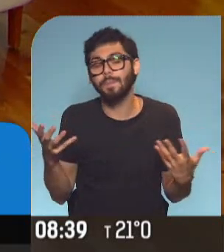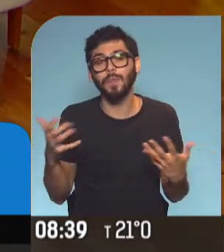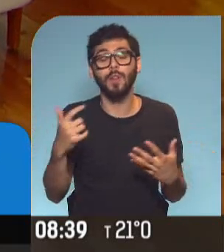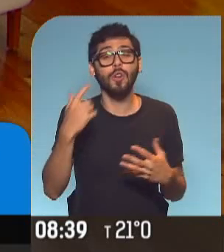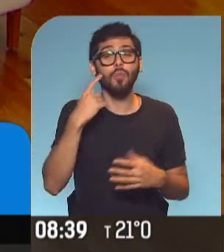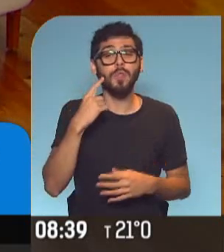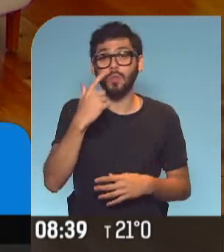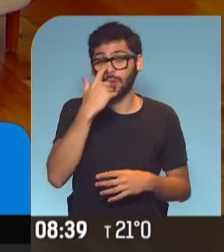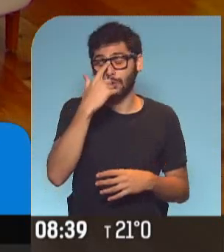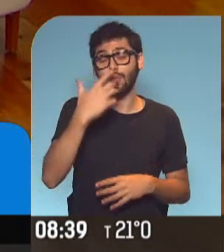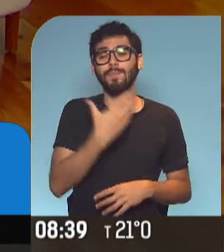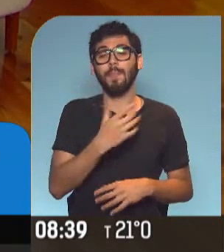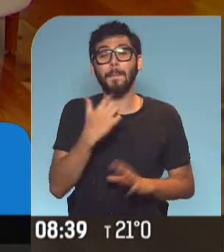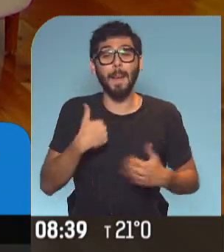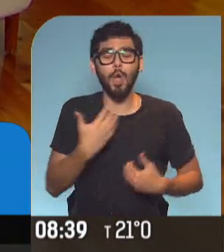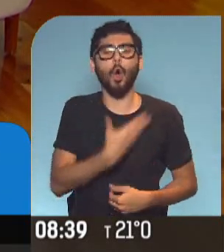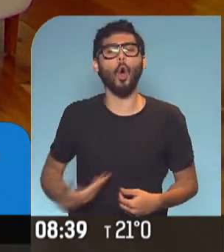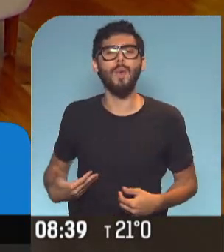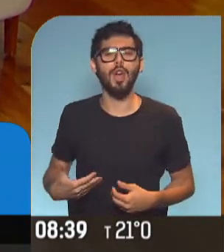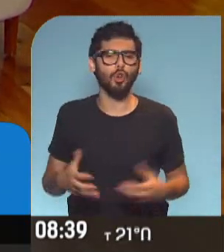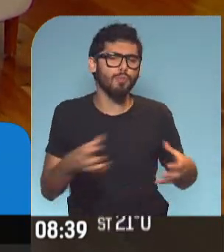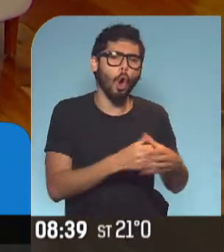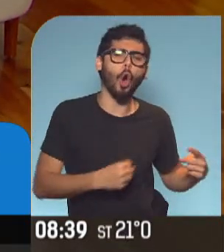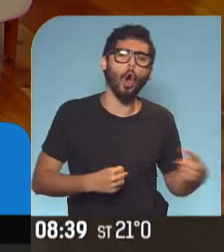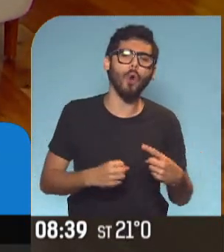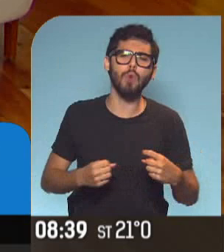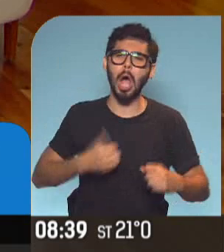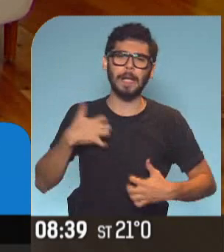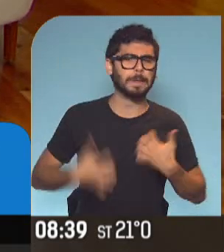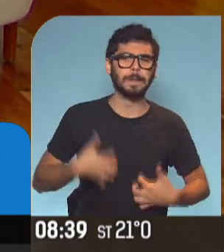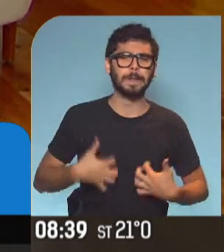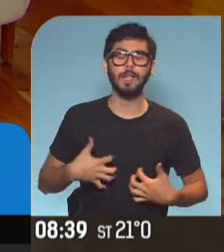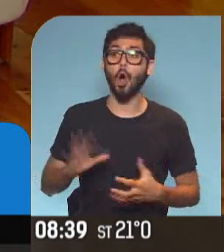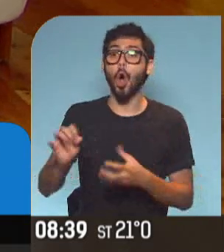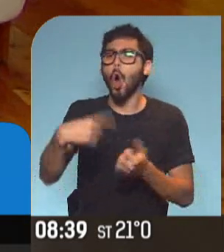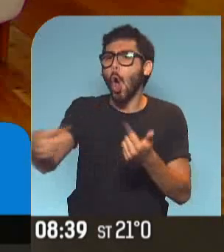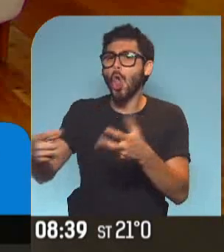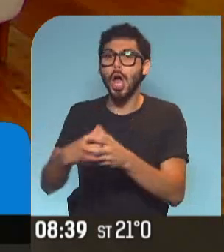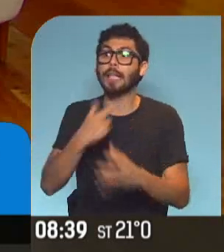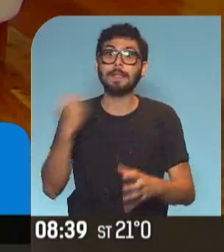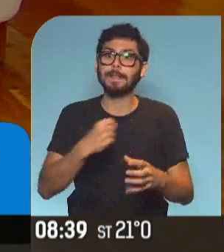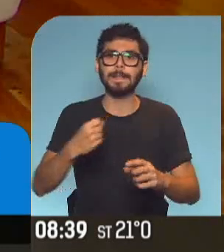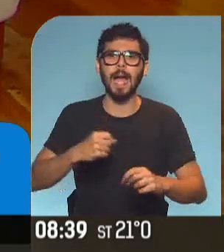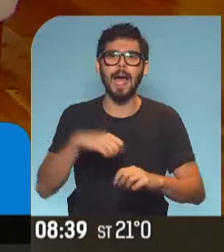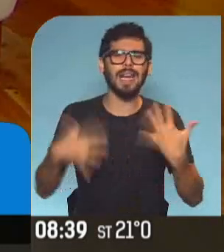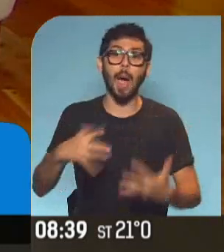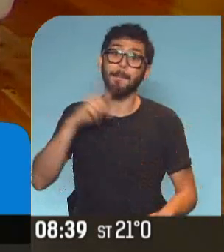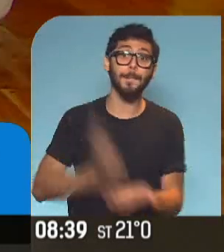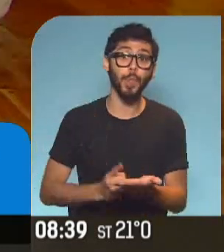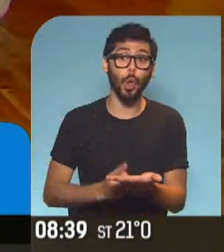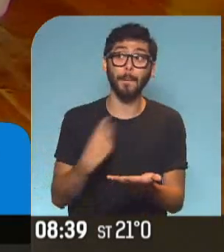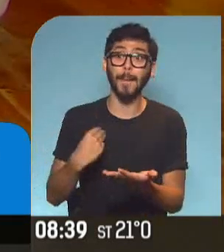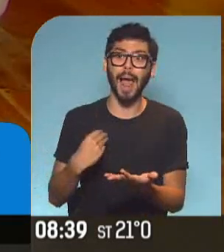llevar por la ansiedad ni de la oposición y en algunos sectores que lo que están buscando es que se definan rápido para polarizar con el gobierno